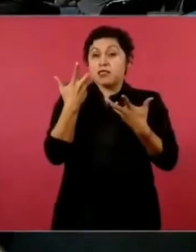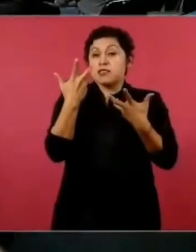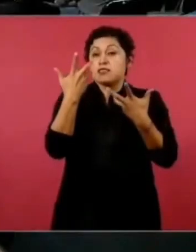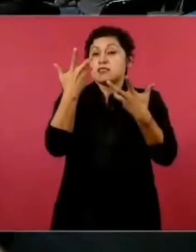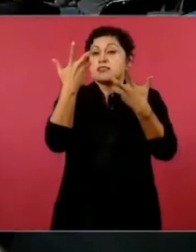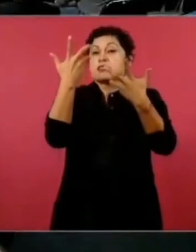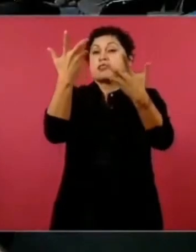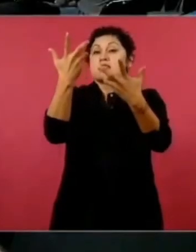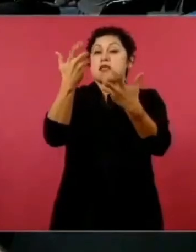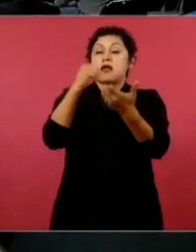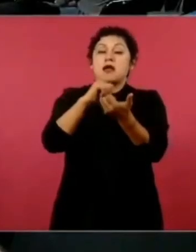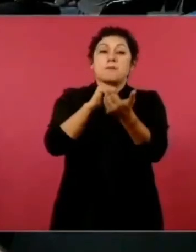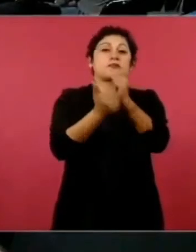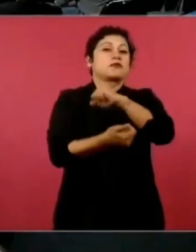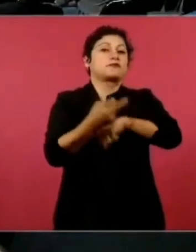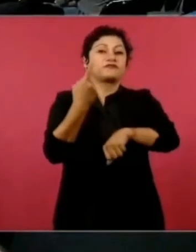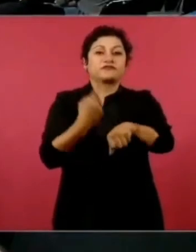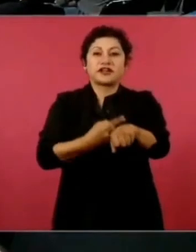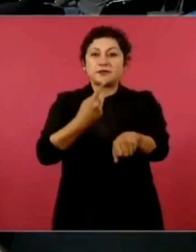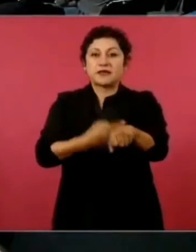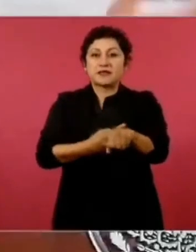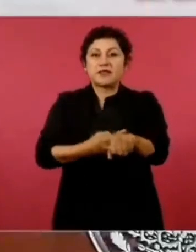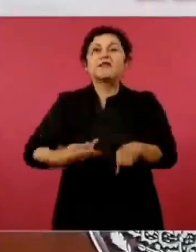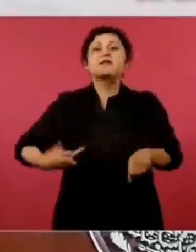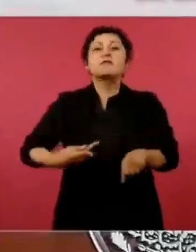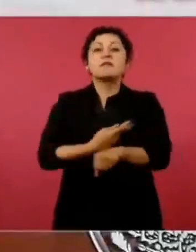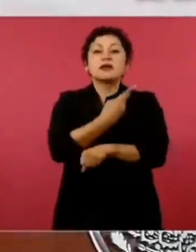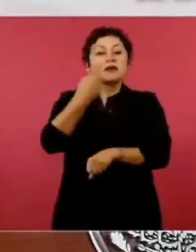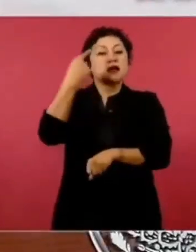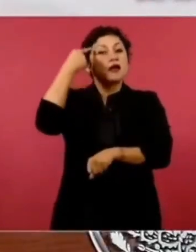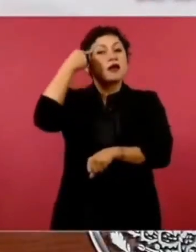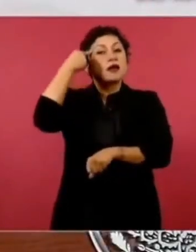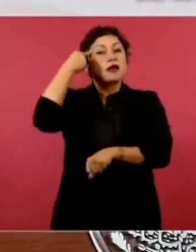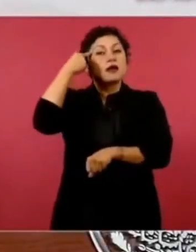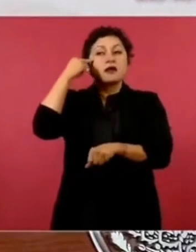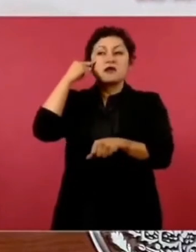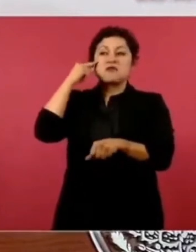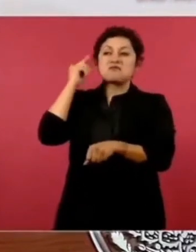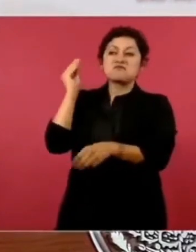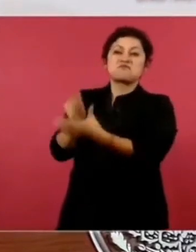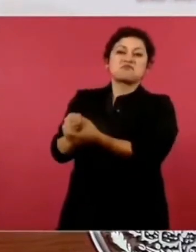irracionales, ya no les importa el país.